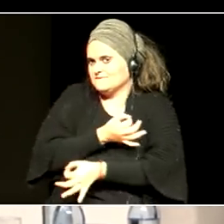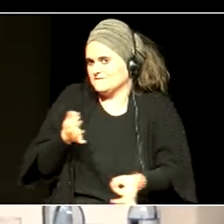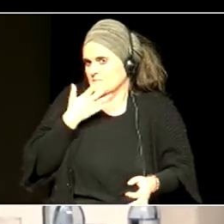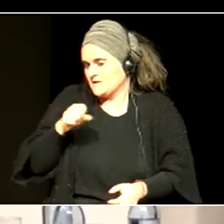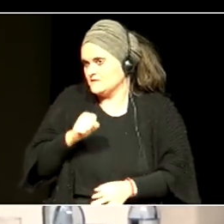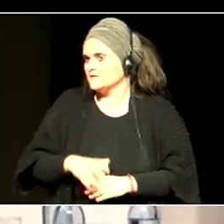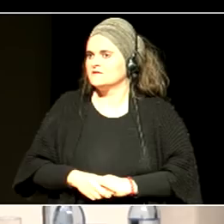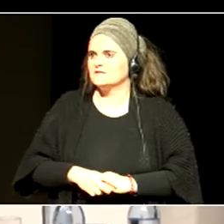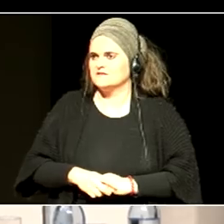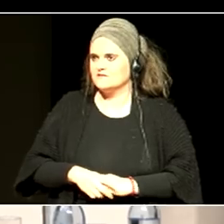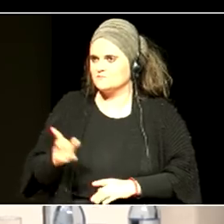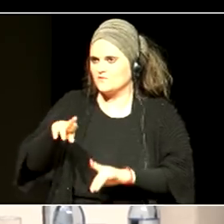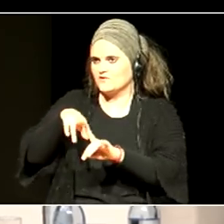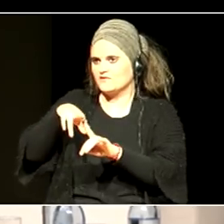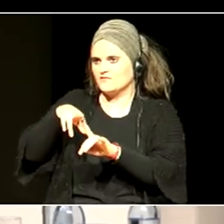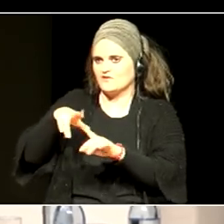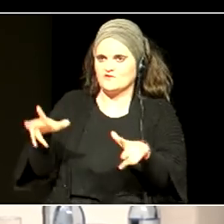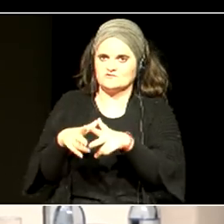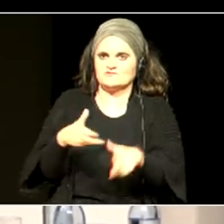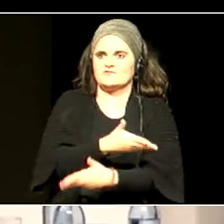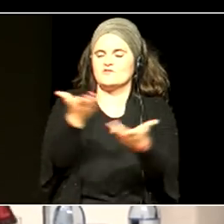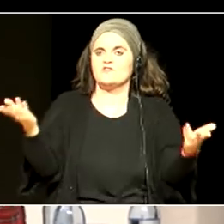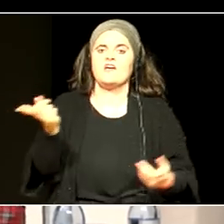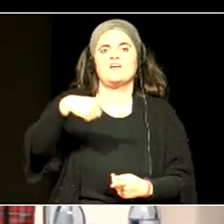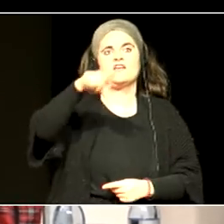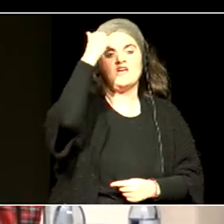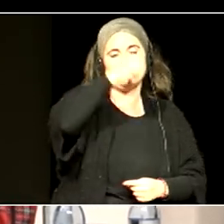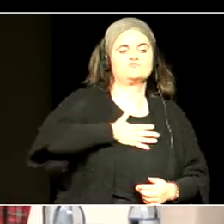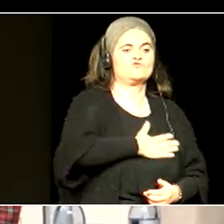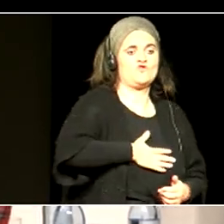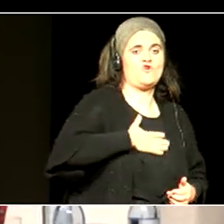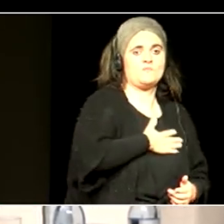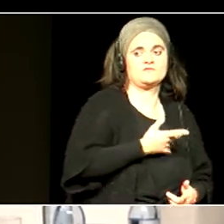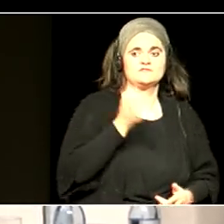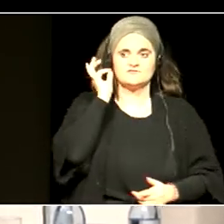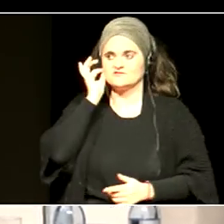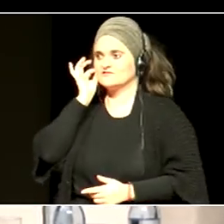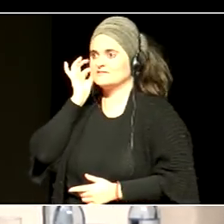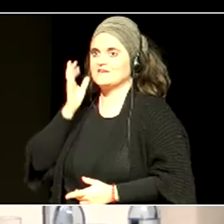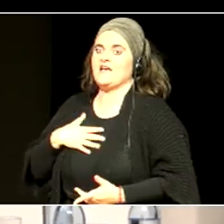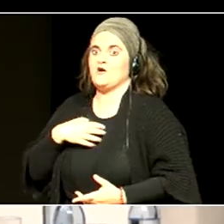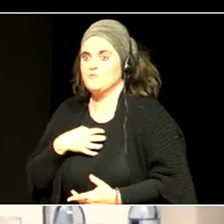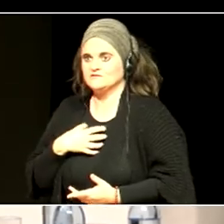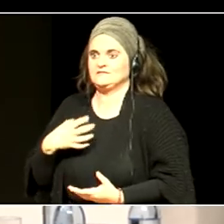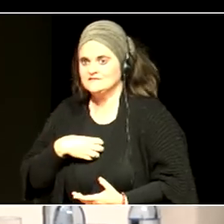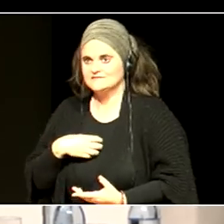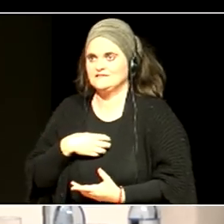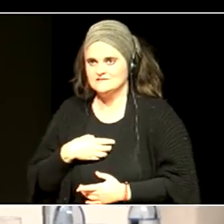poco un reflejo de la sociedad Ellos están cómodos y nosotros pues ahí como